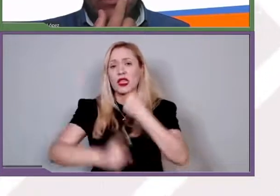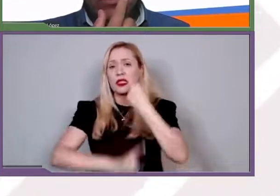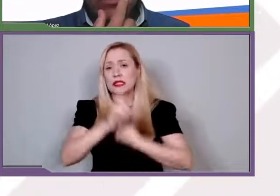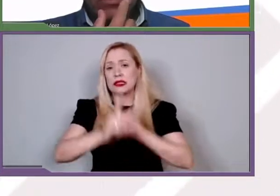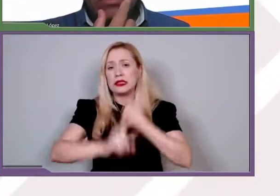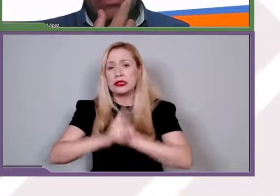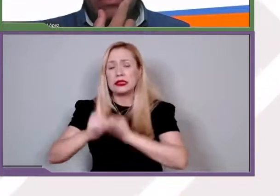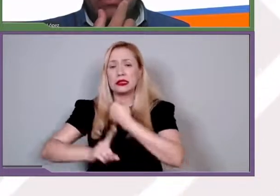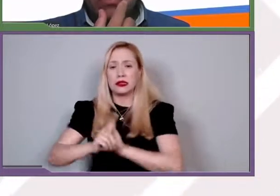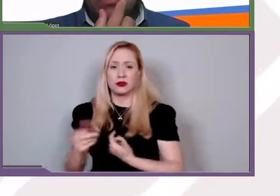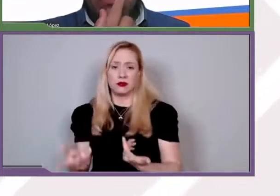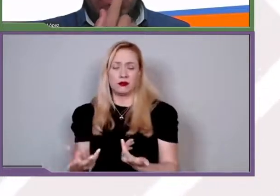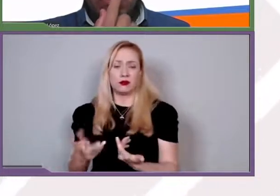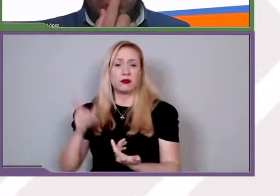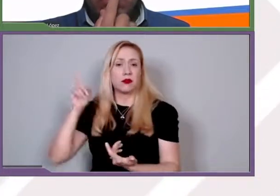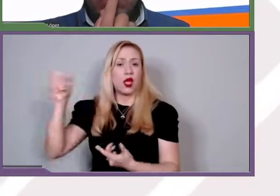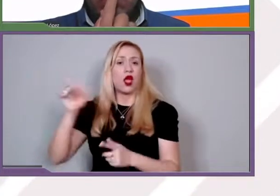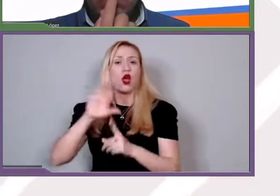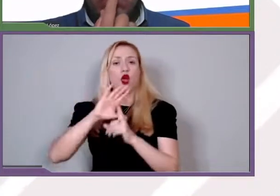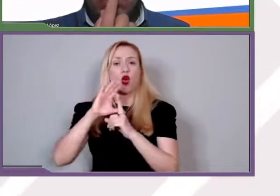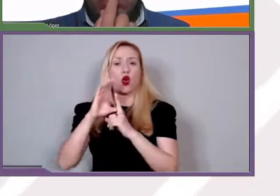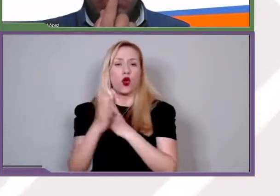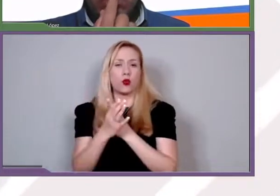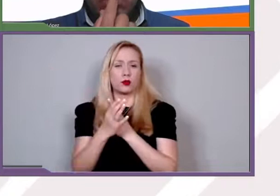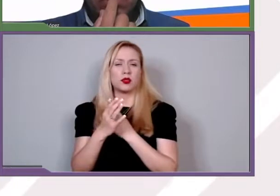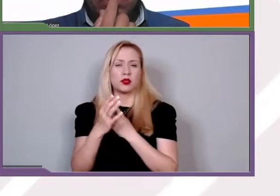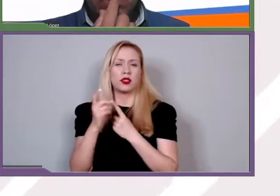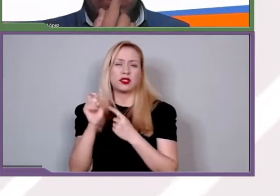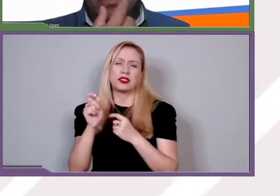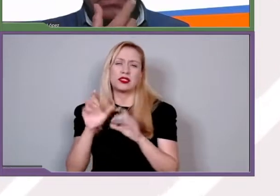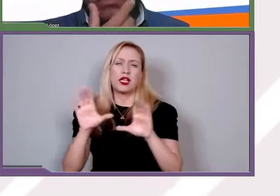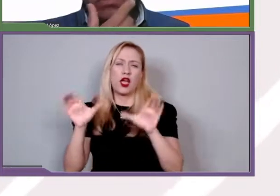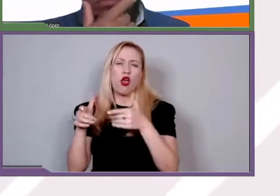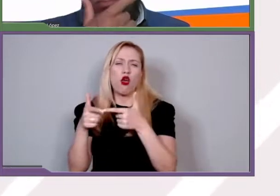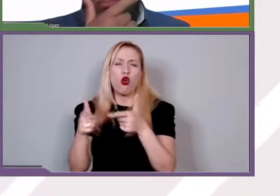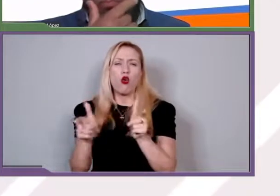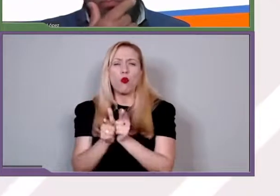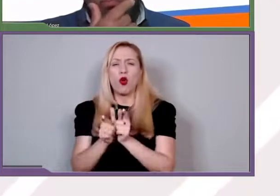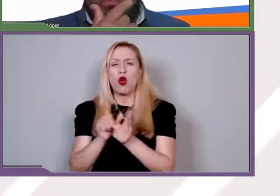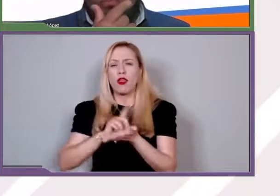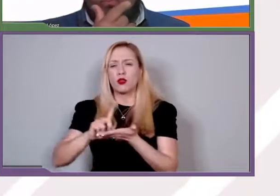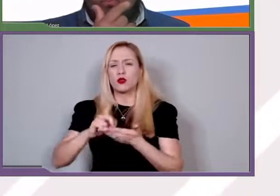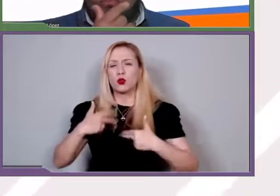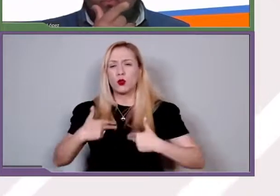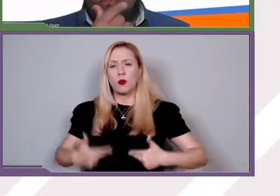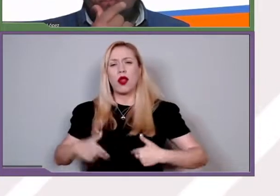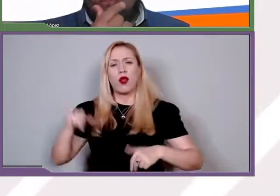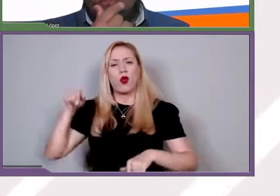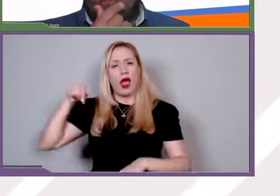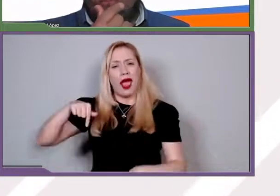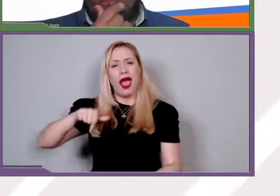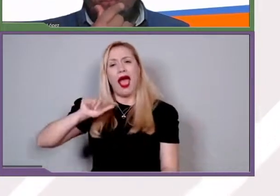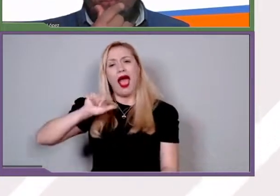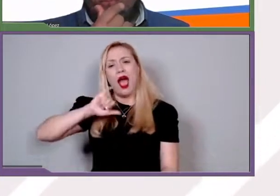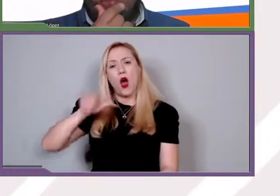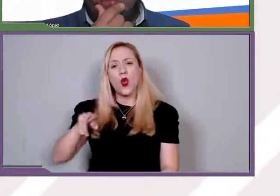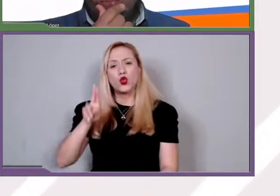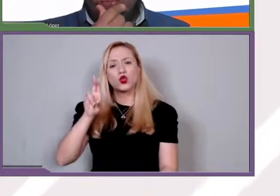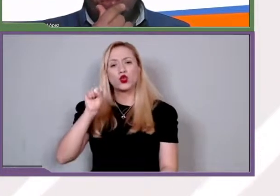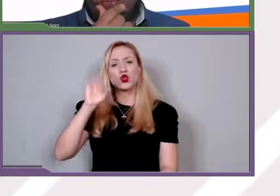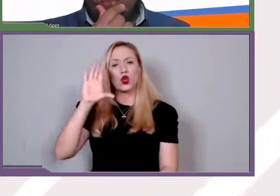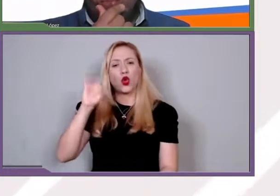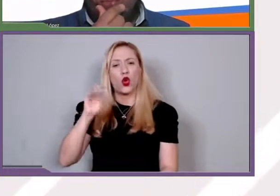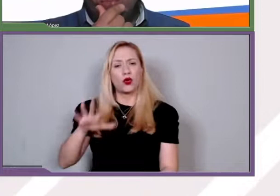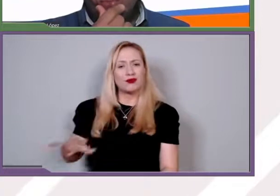el Comité de Derechos Humanos Ajusco sobre diferentes tipos de despojo, sobre todo en esta época de